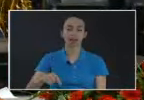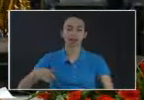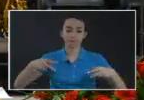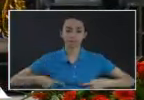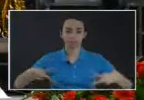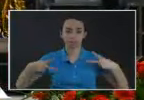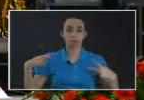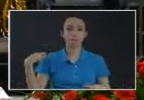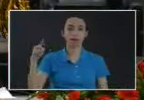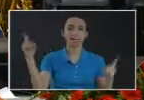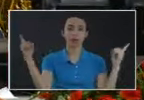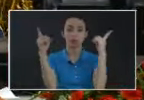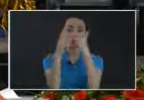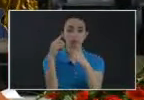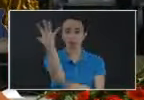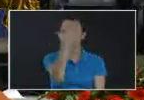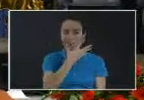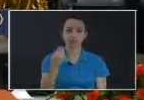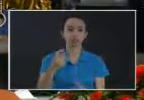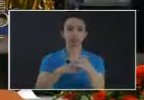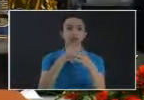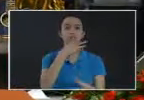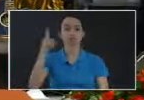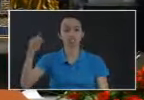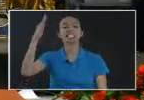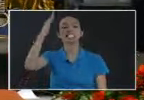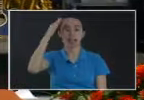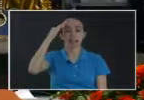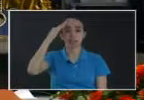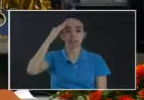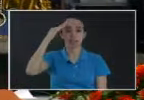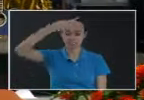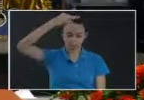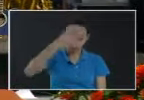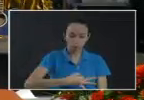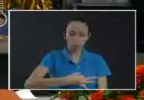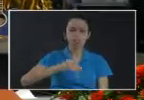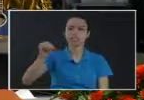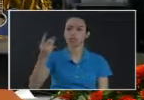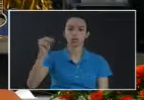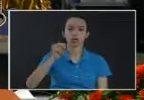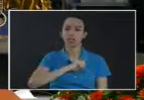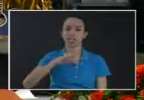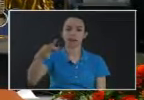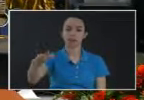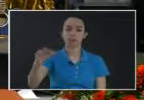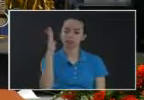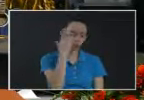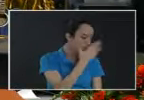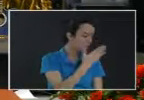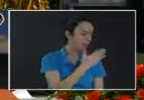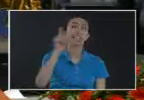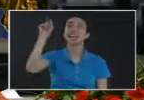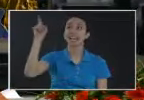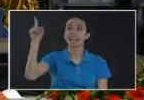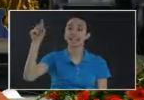maravilloso. Sabemos que no vamos a quedar avergonzados. El que prometió